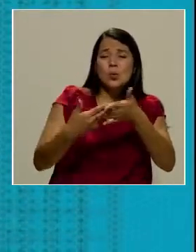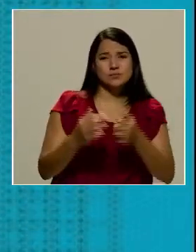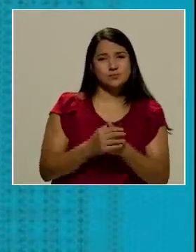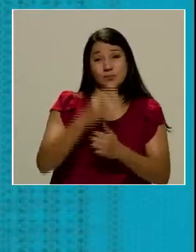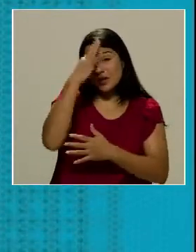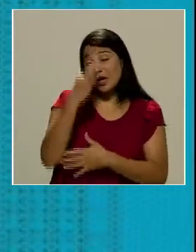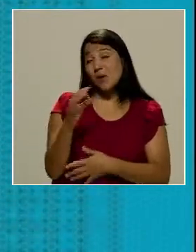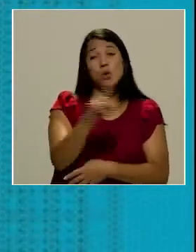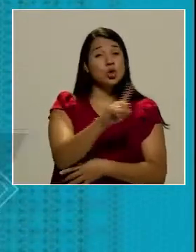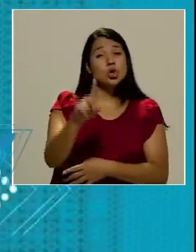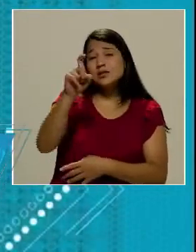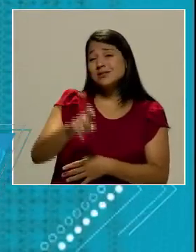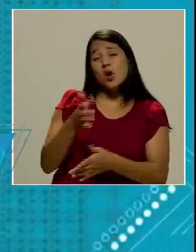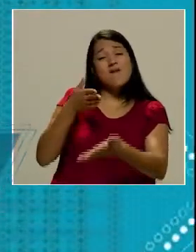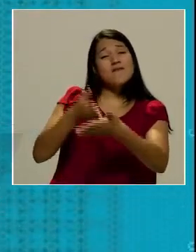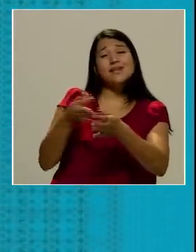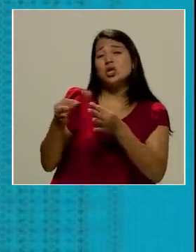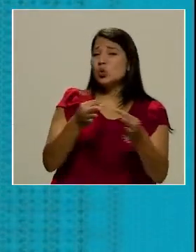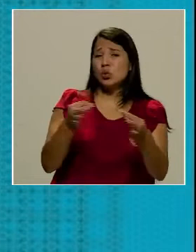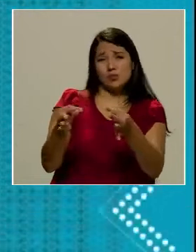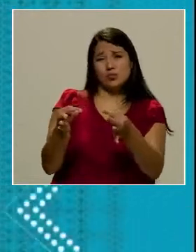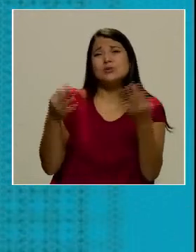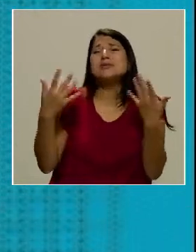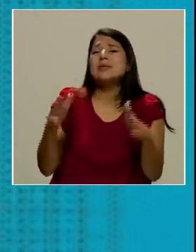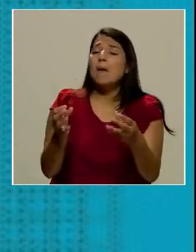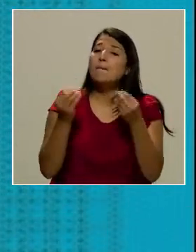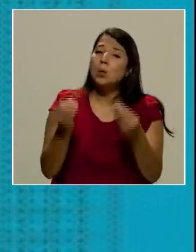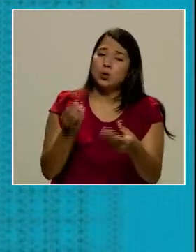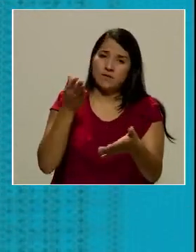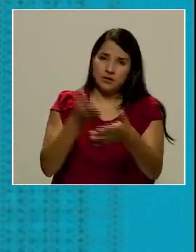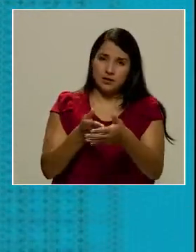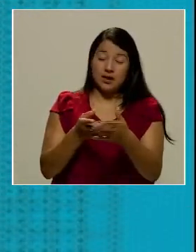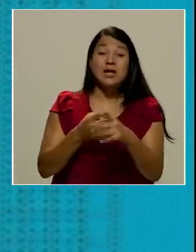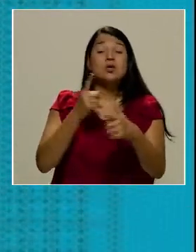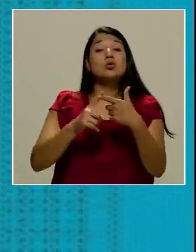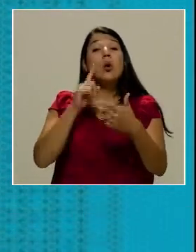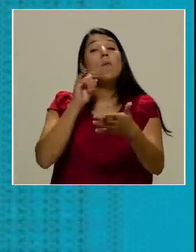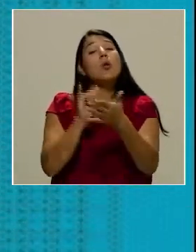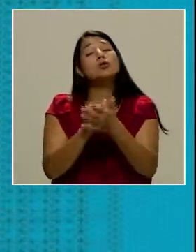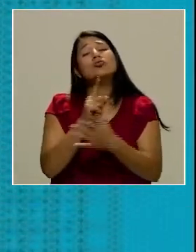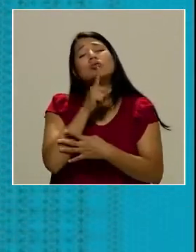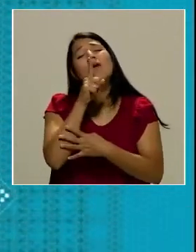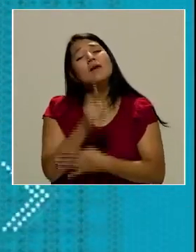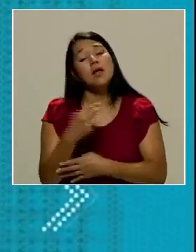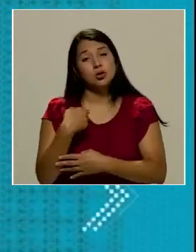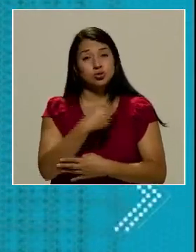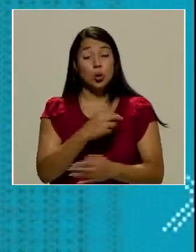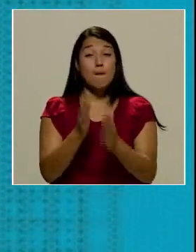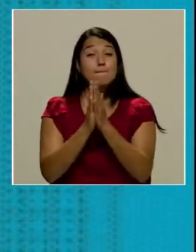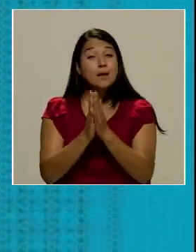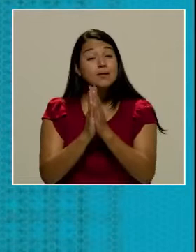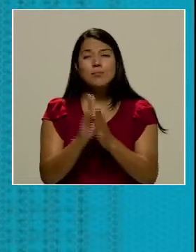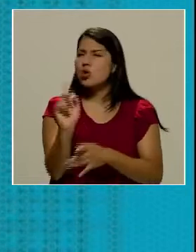a una industria como el turismo, la cual ya se encuentra bastante devastada. Por eso de verdad les pedimos